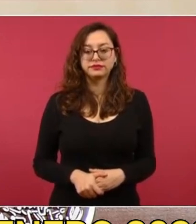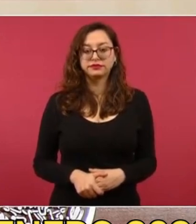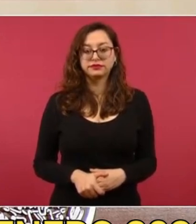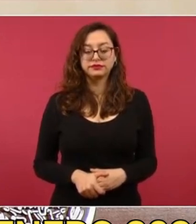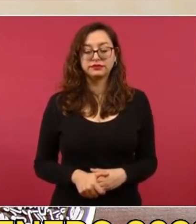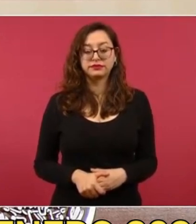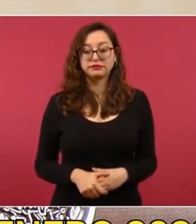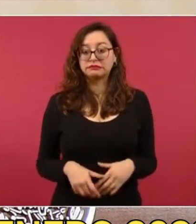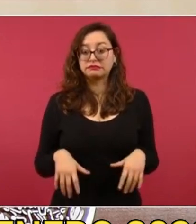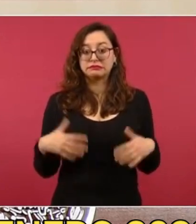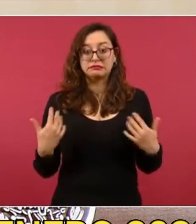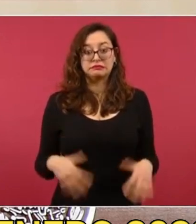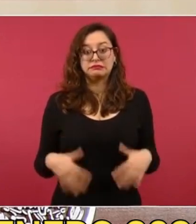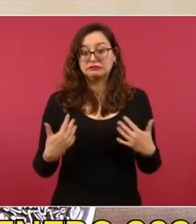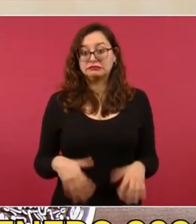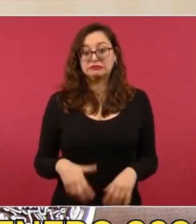Y es Goebbels,